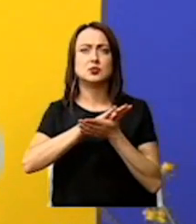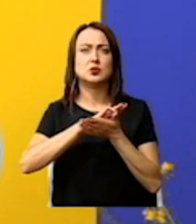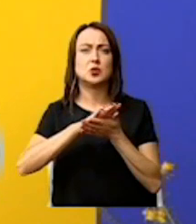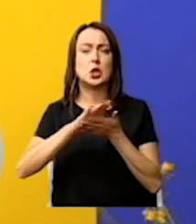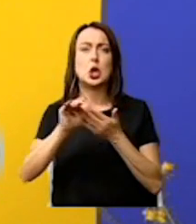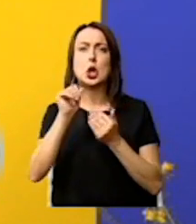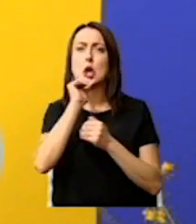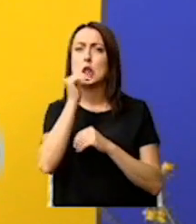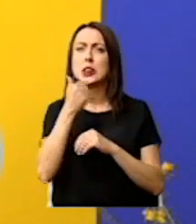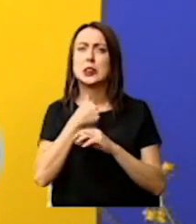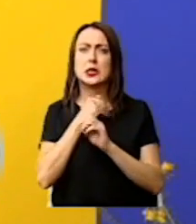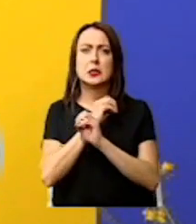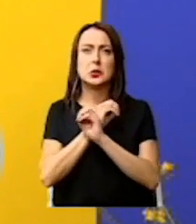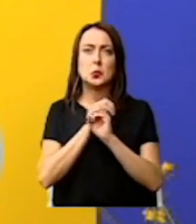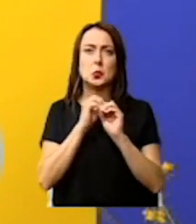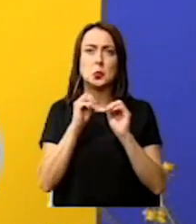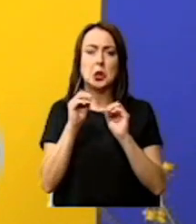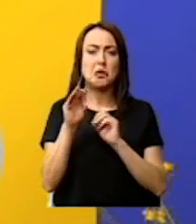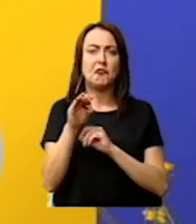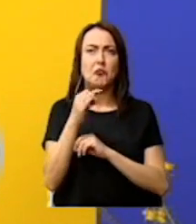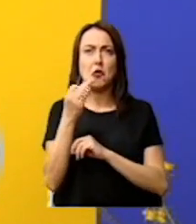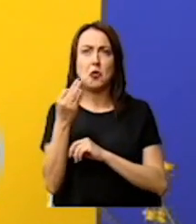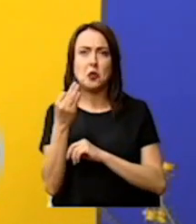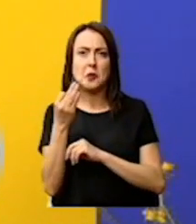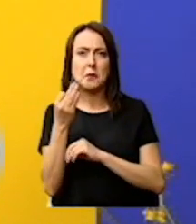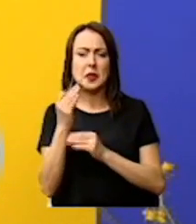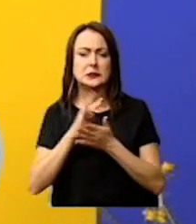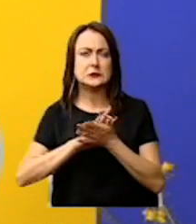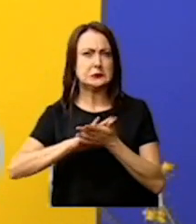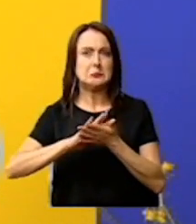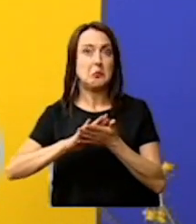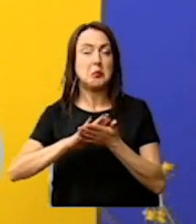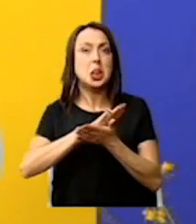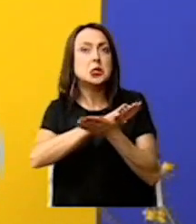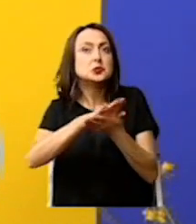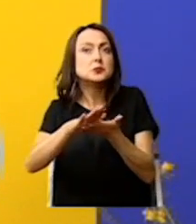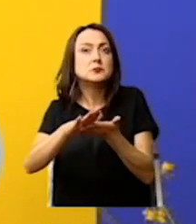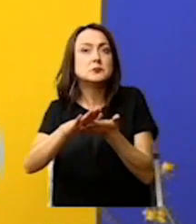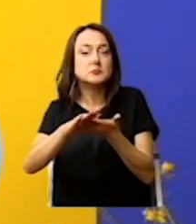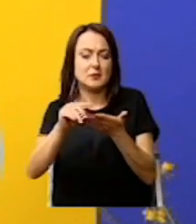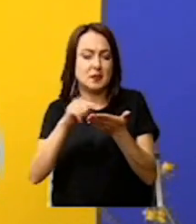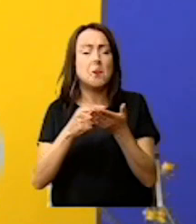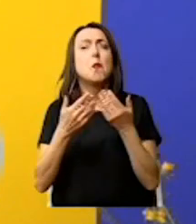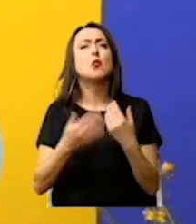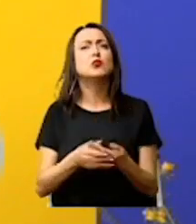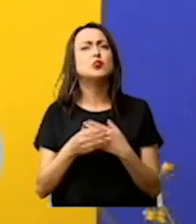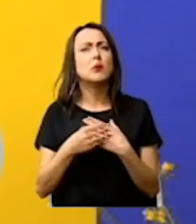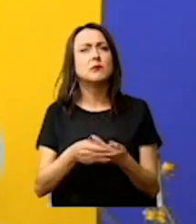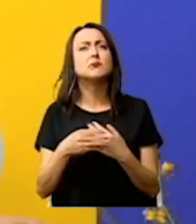tiene ninguna forma áspera, sino que es liso, también es liviano.